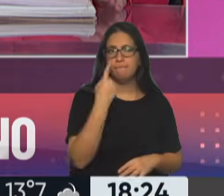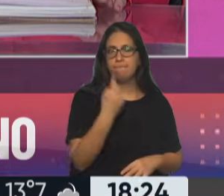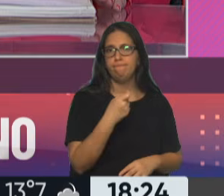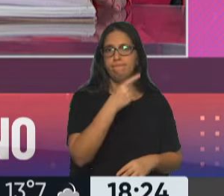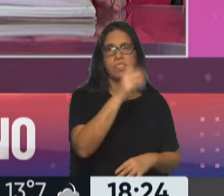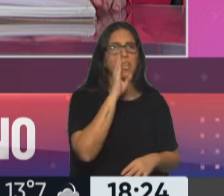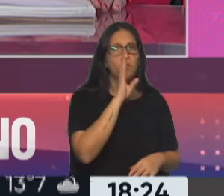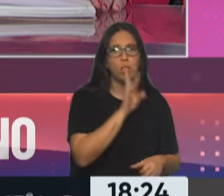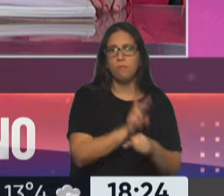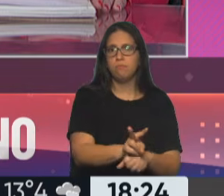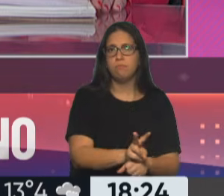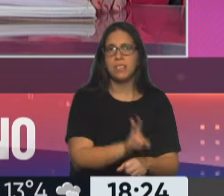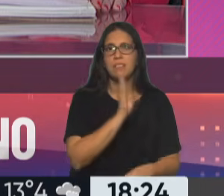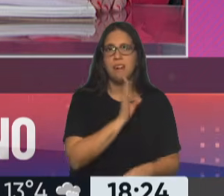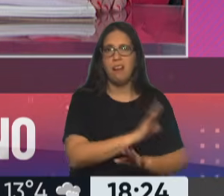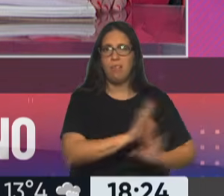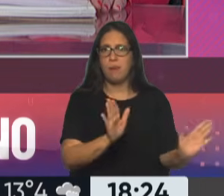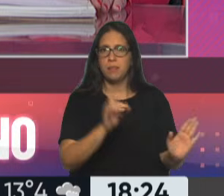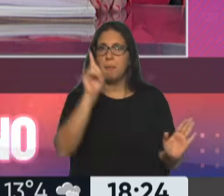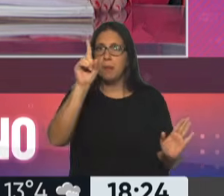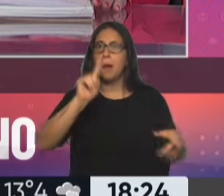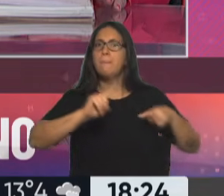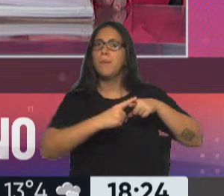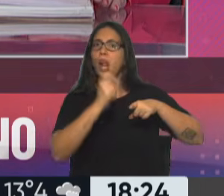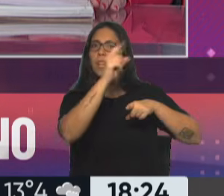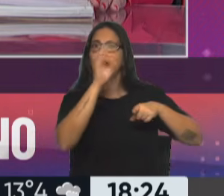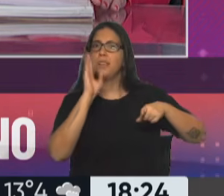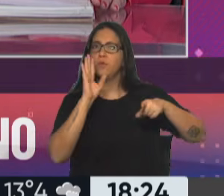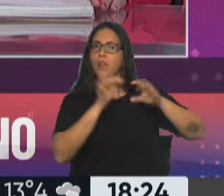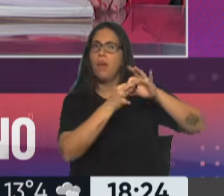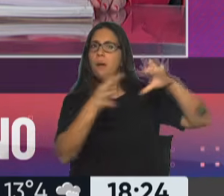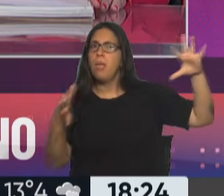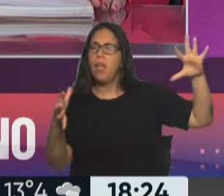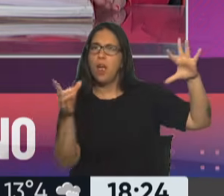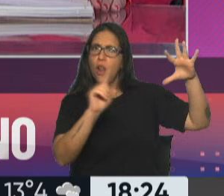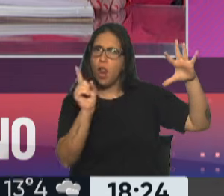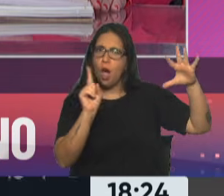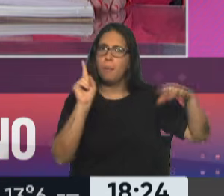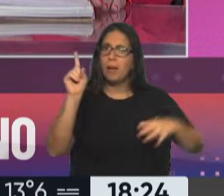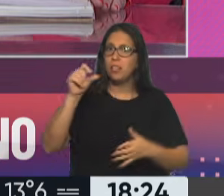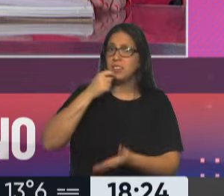y eso no significa que se vayan a separar de la política de Estados Unidos, ¿no? Pero en esta idea de que Irán sea